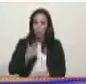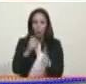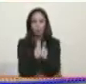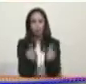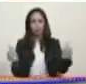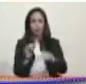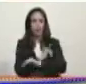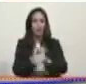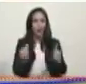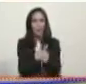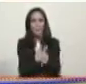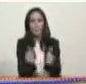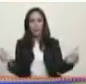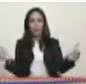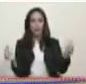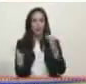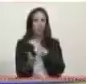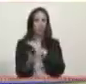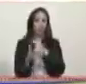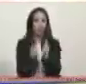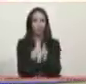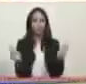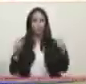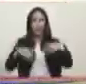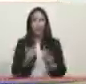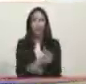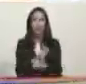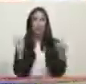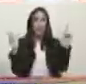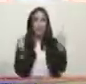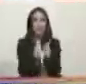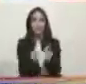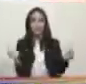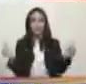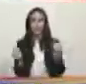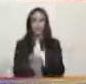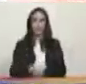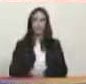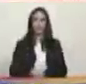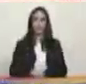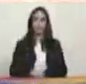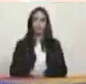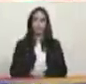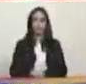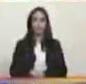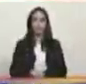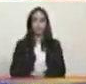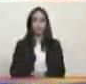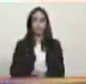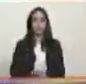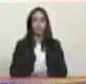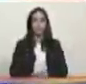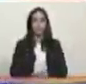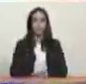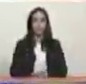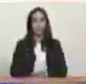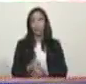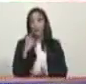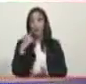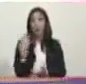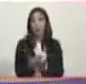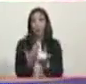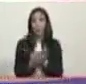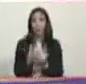dependencia tecnológica, lograr la independencia del conocimiento. En términos